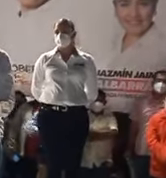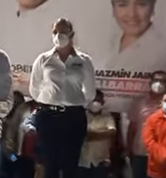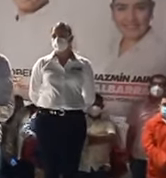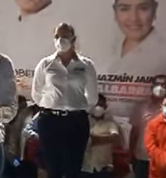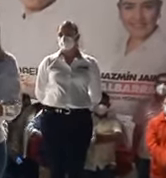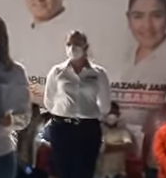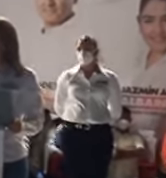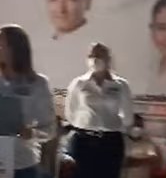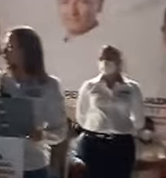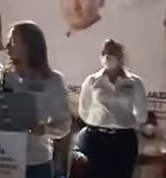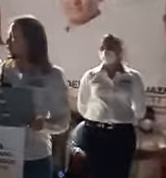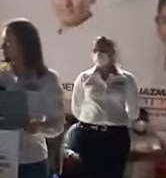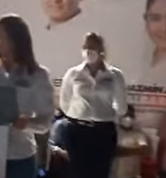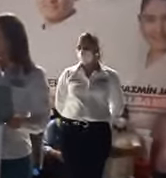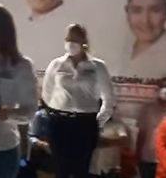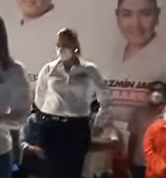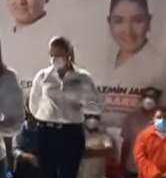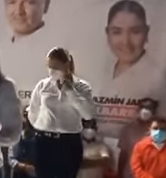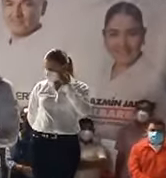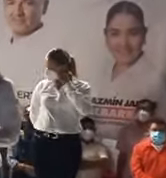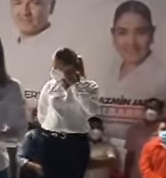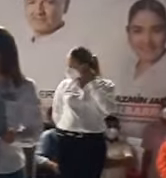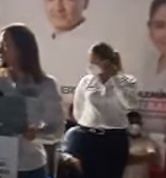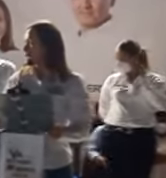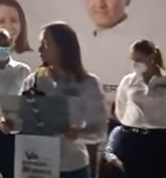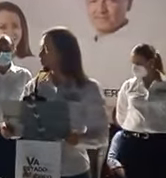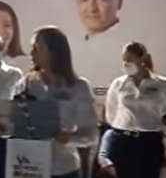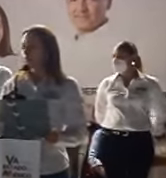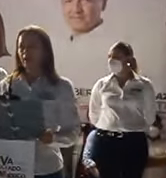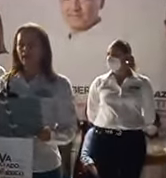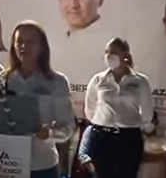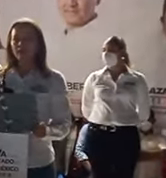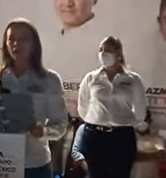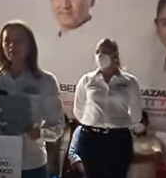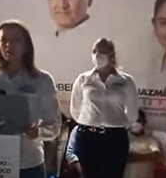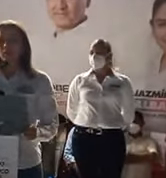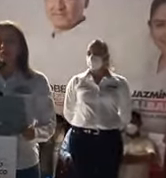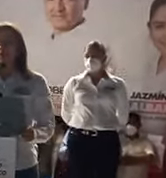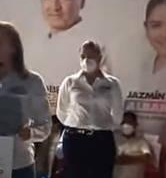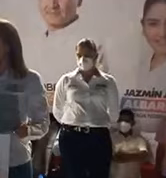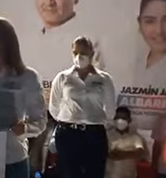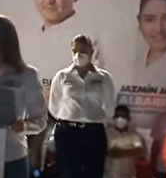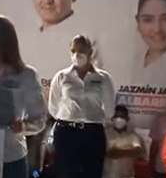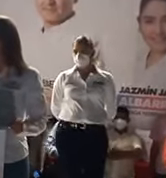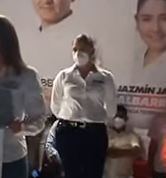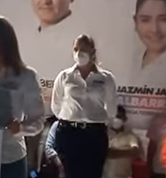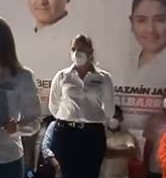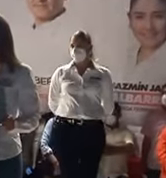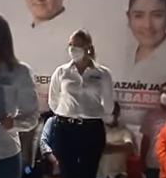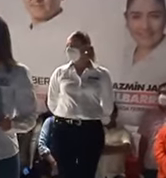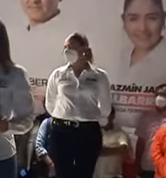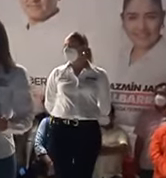Saludo a los presidentes de comités municipales, a mi amigo Eric